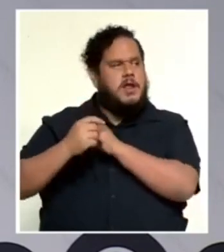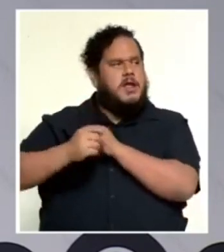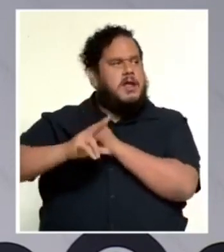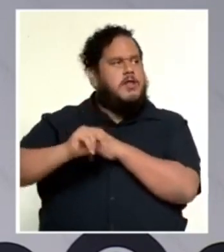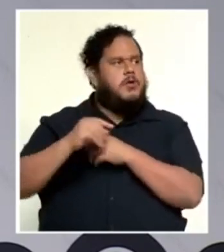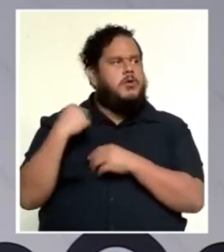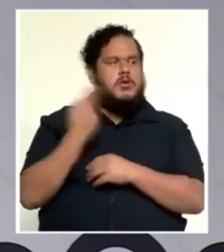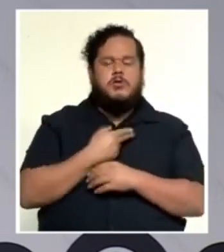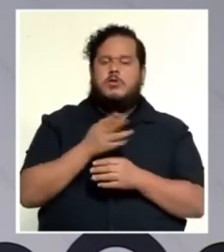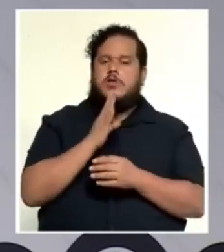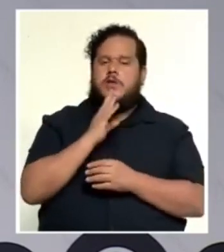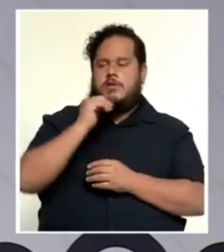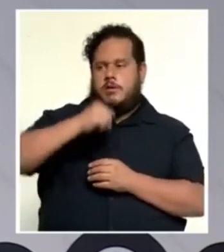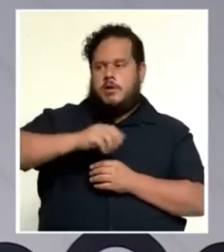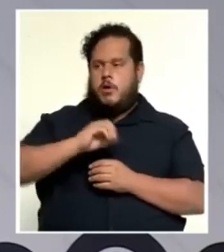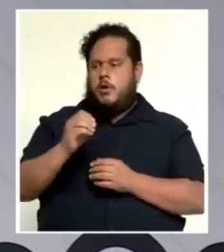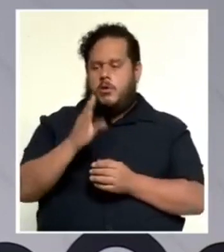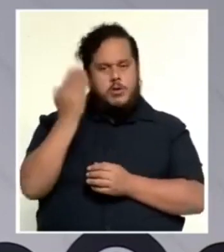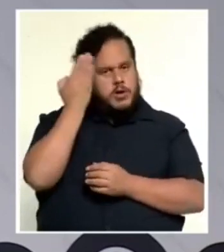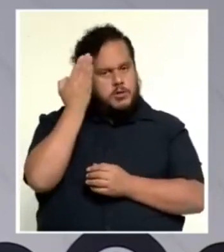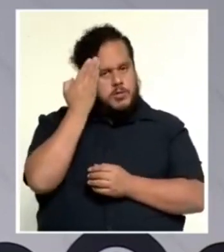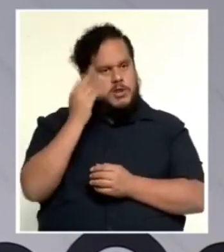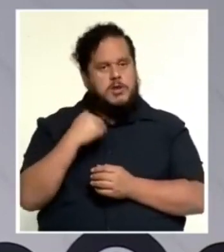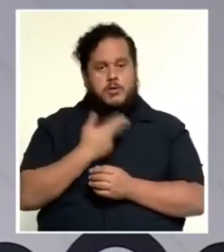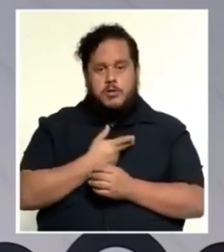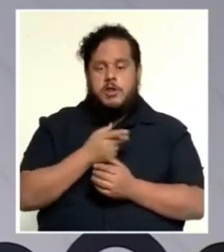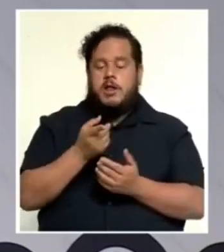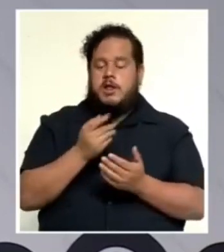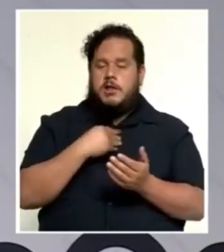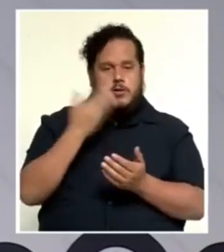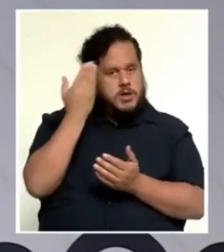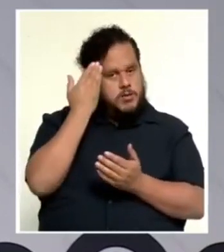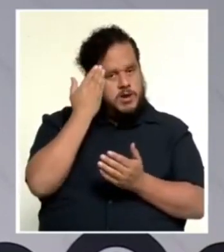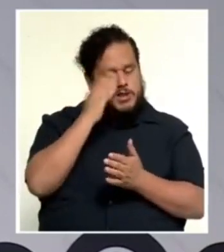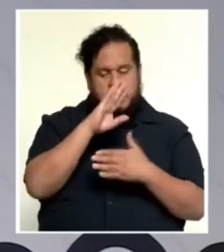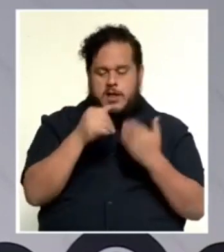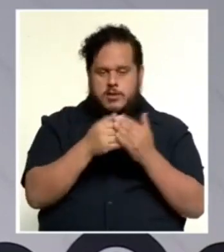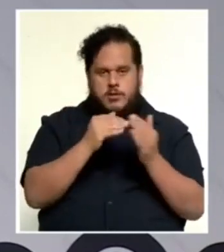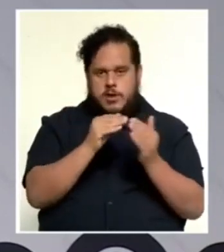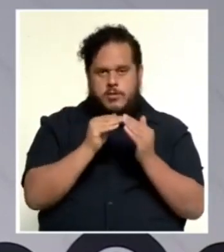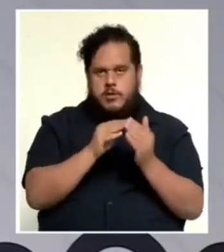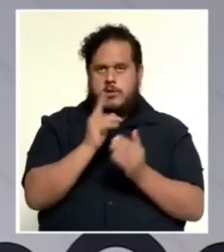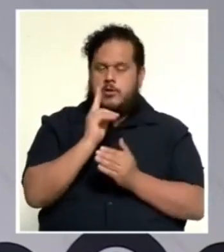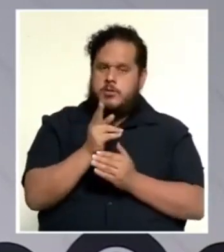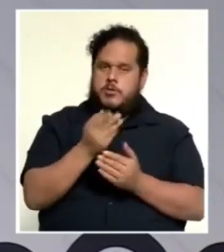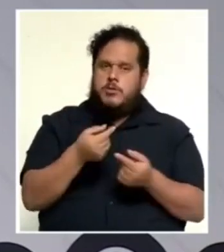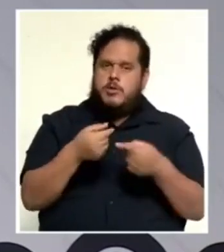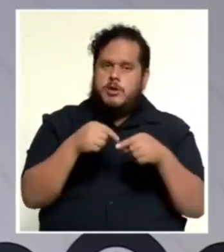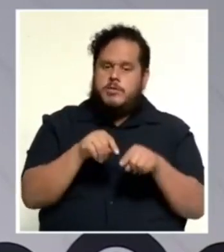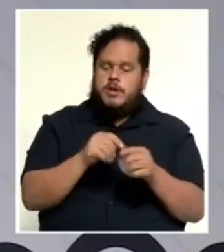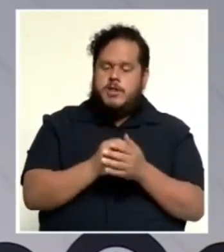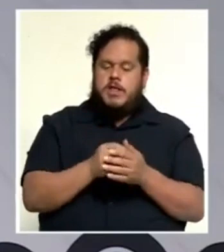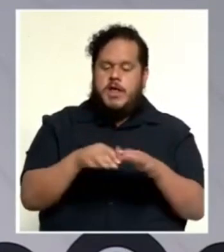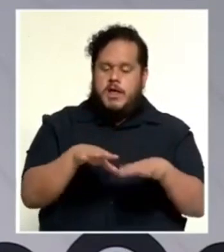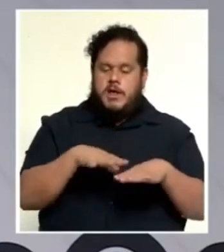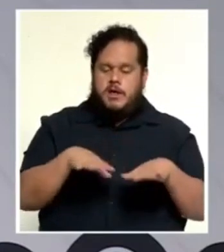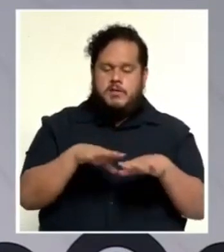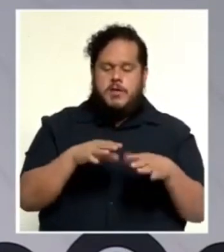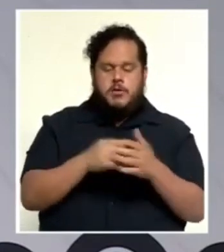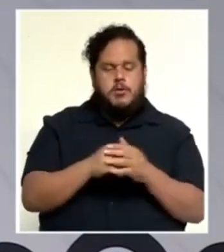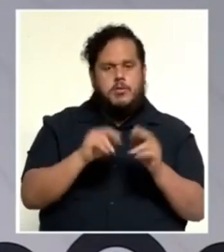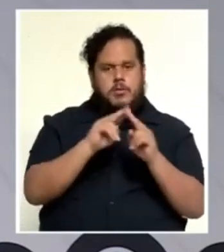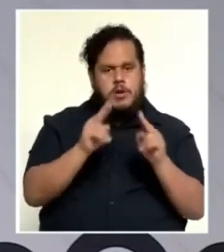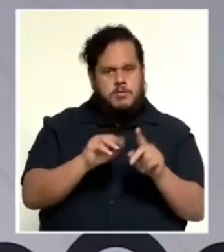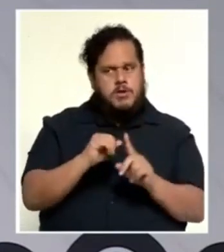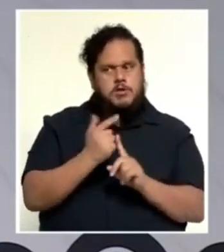estamos hablando aquí o lo que nos molesta a nosotros es lo que molesta a toda la población. Lo mismo que también sucede en espacios como las redes